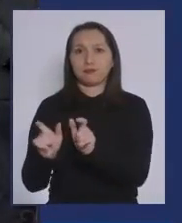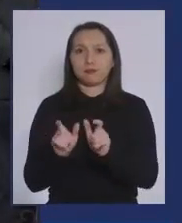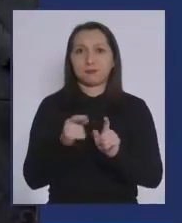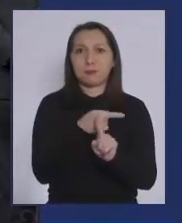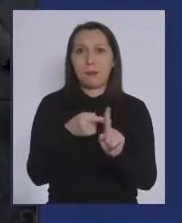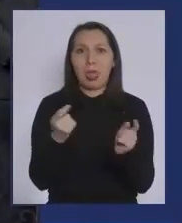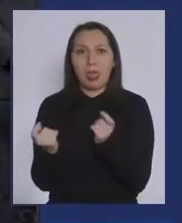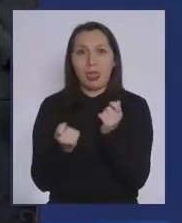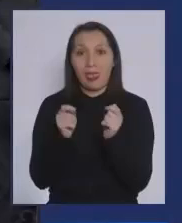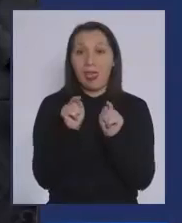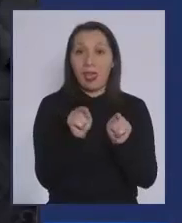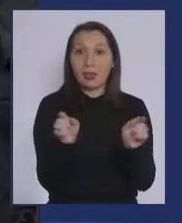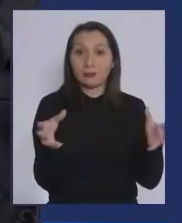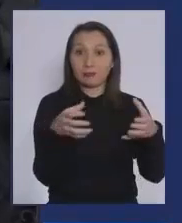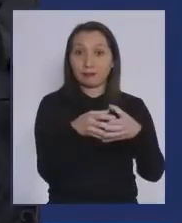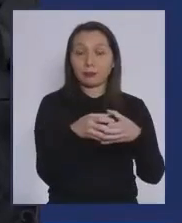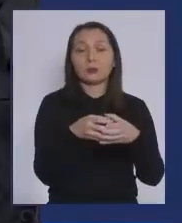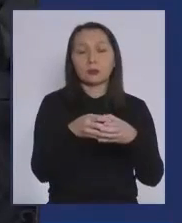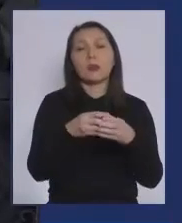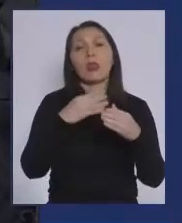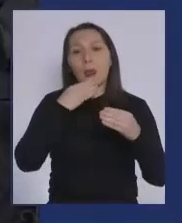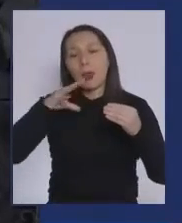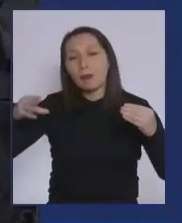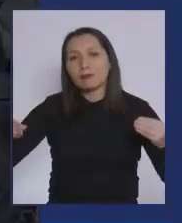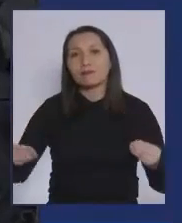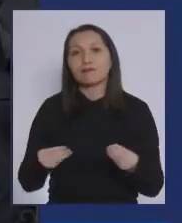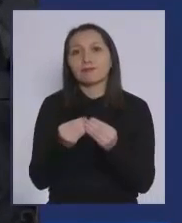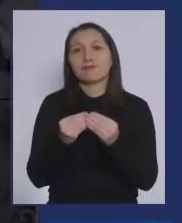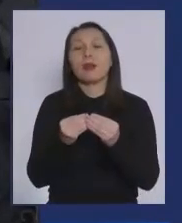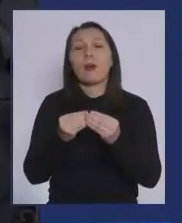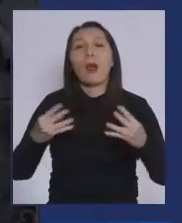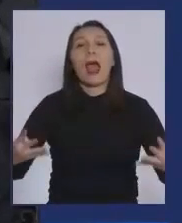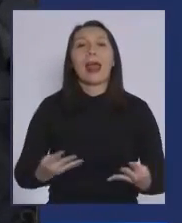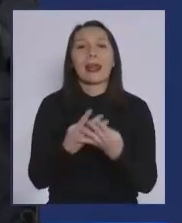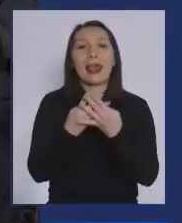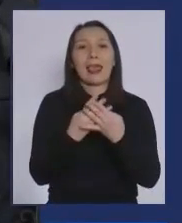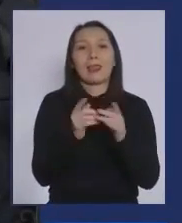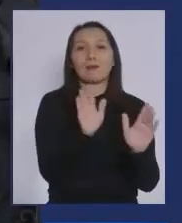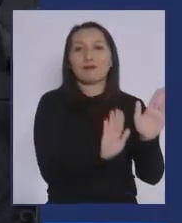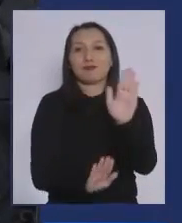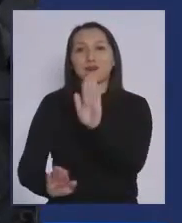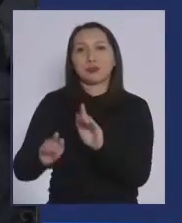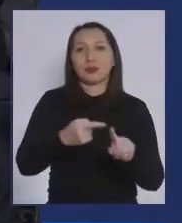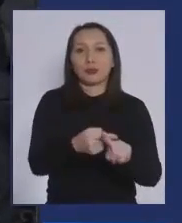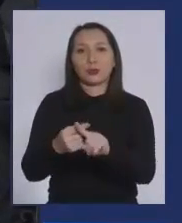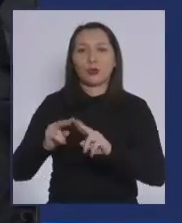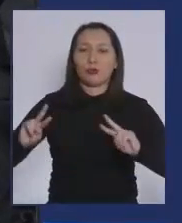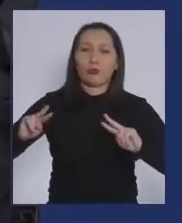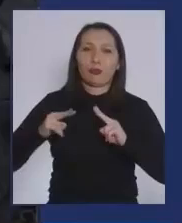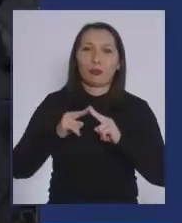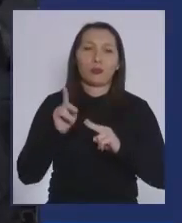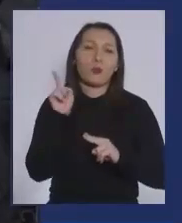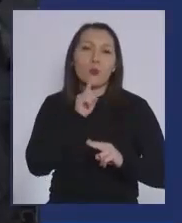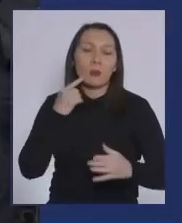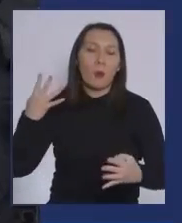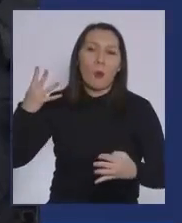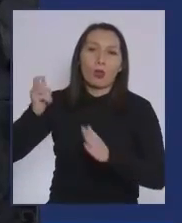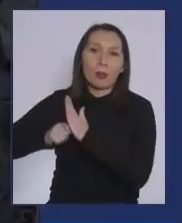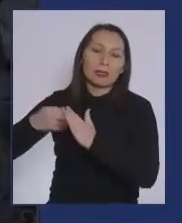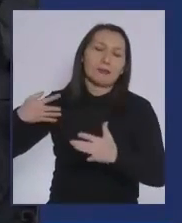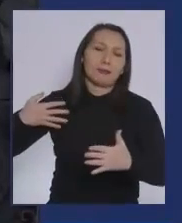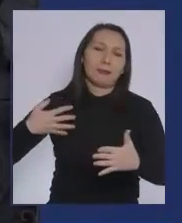se suma a la red de protección social que juntos hemos construido durante estos últimos cuatro meses